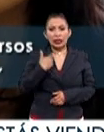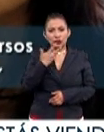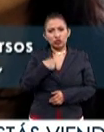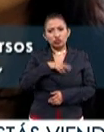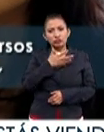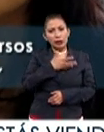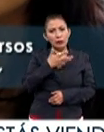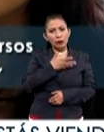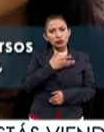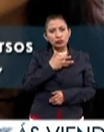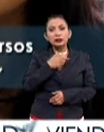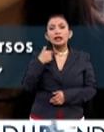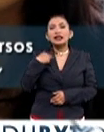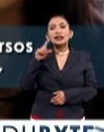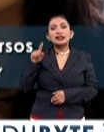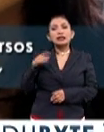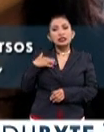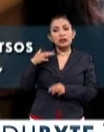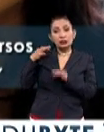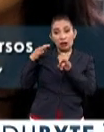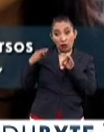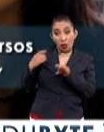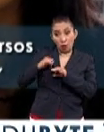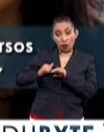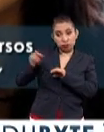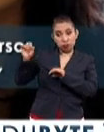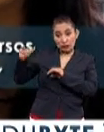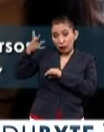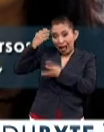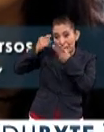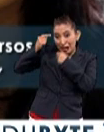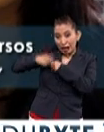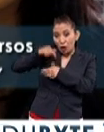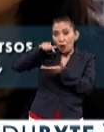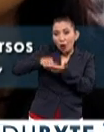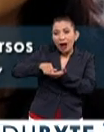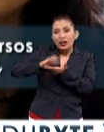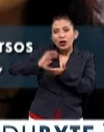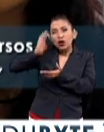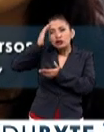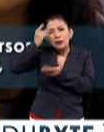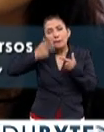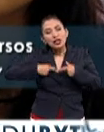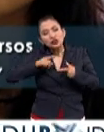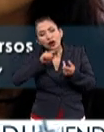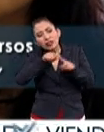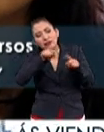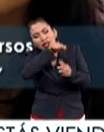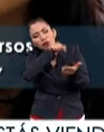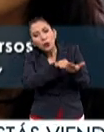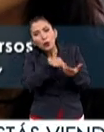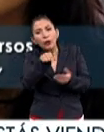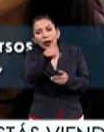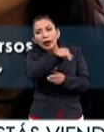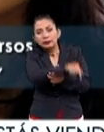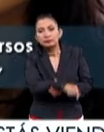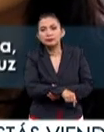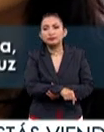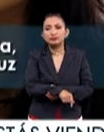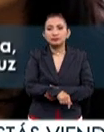Guantu, Cachillau, Xnincan, Aunakin, Cachiquincan, pues,